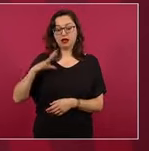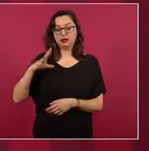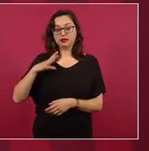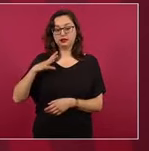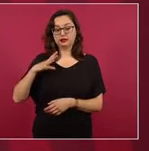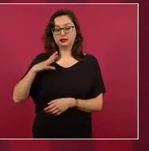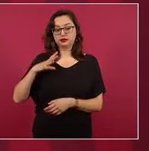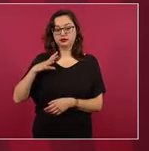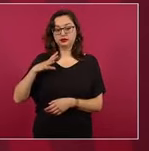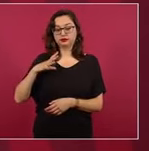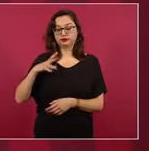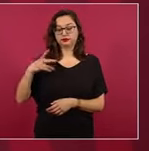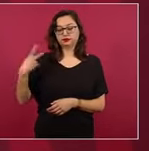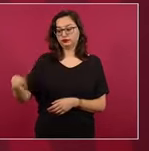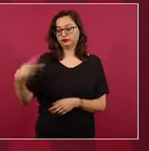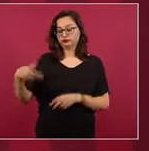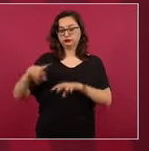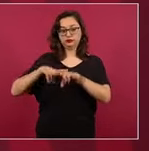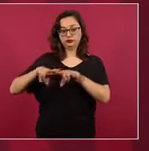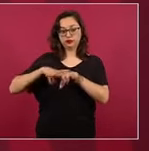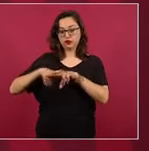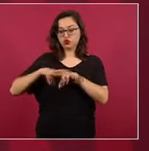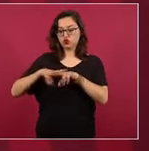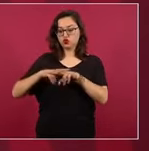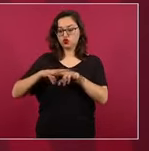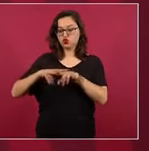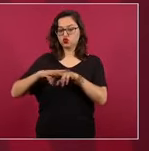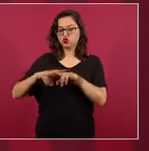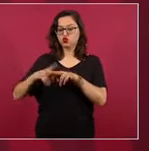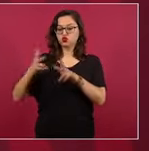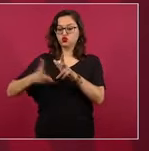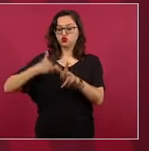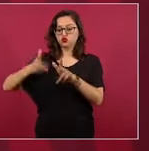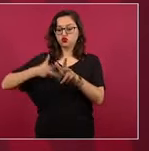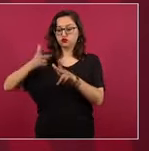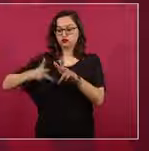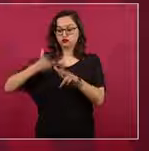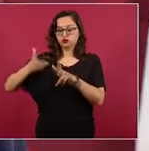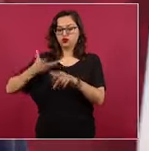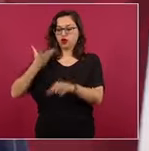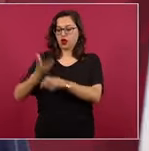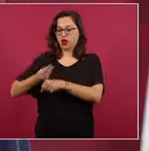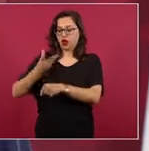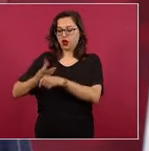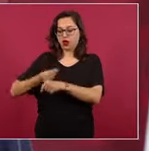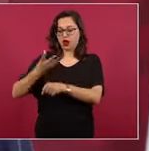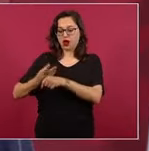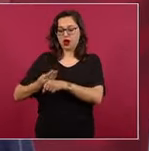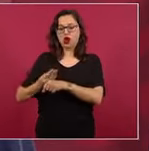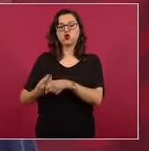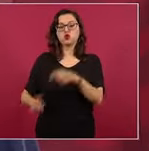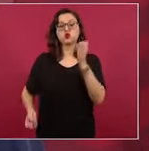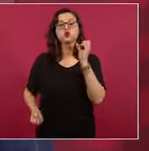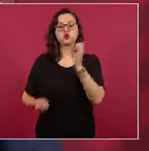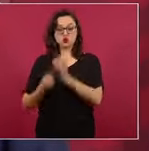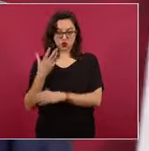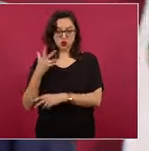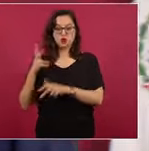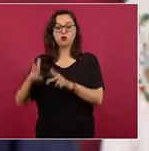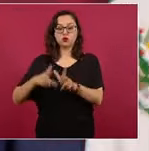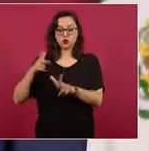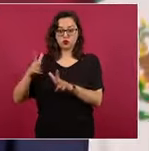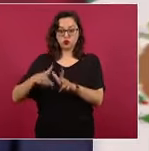vía férrea y van a haber trenes nuevos